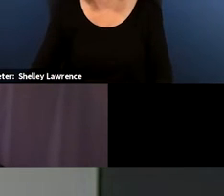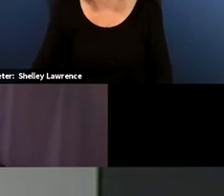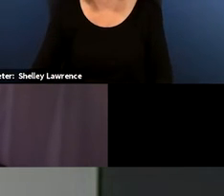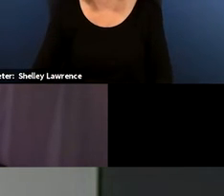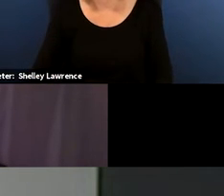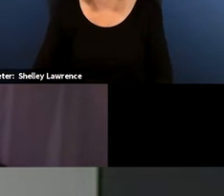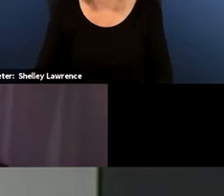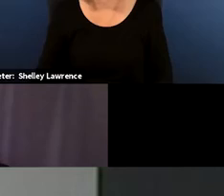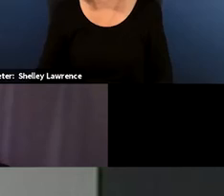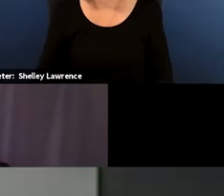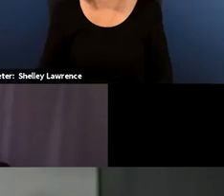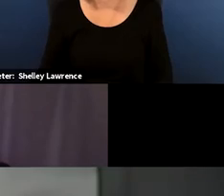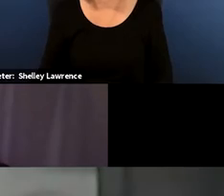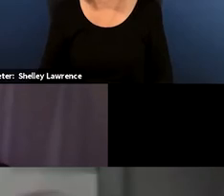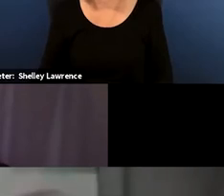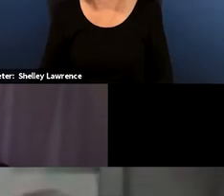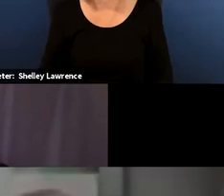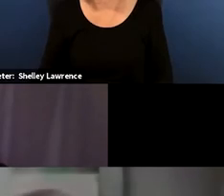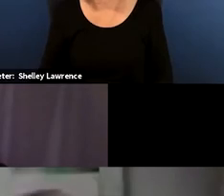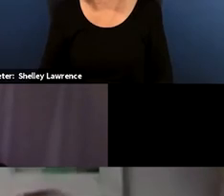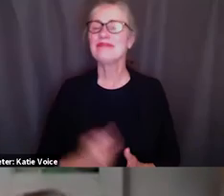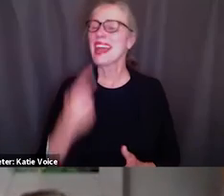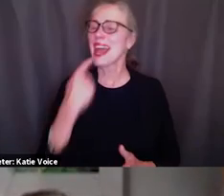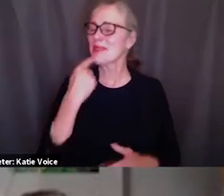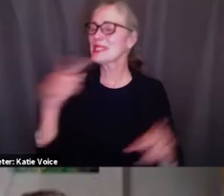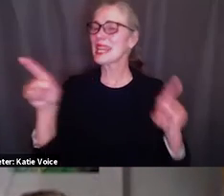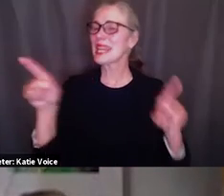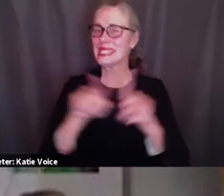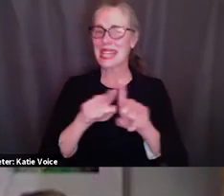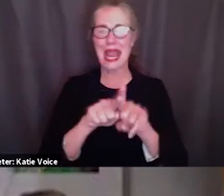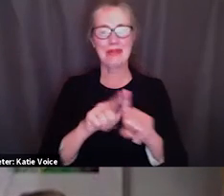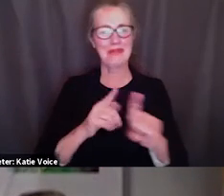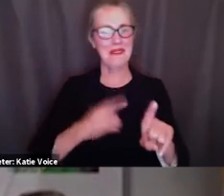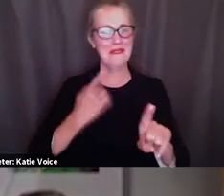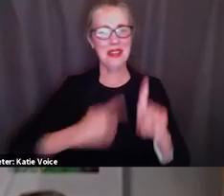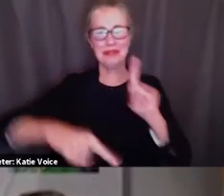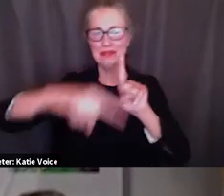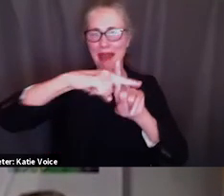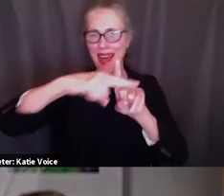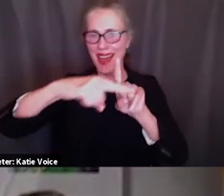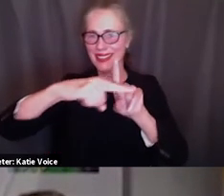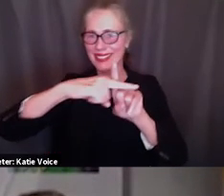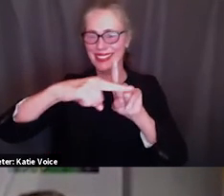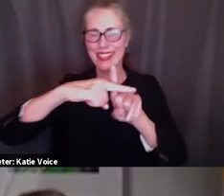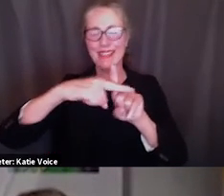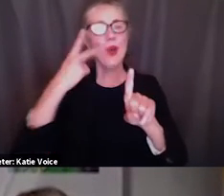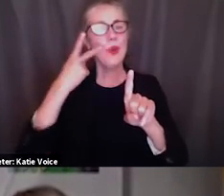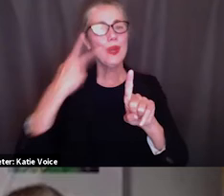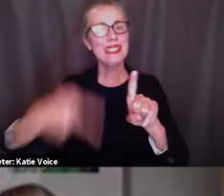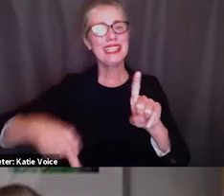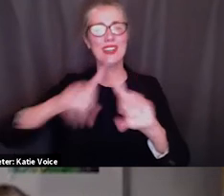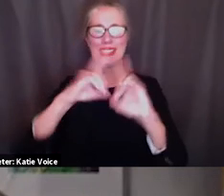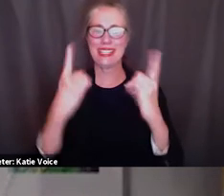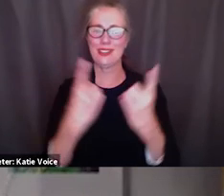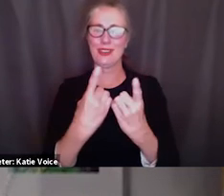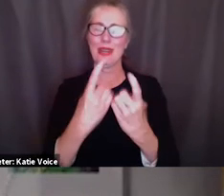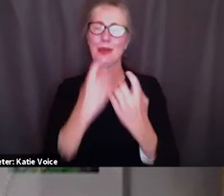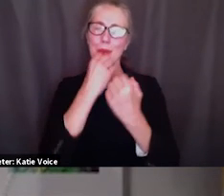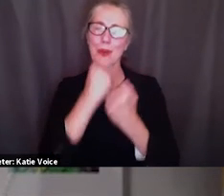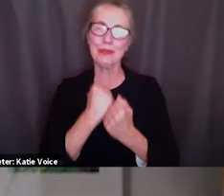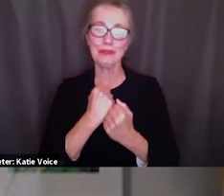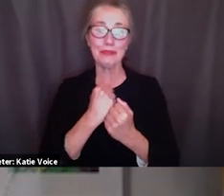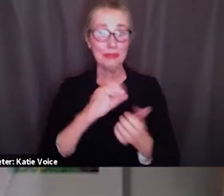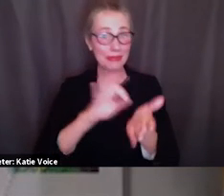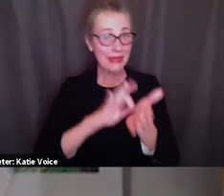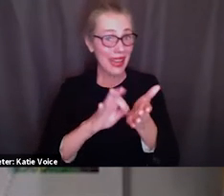Gracias. Bien, voy a reiterar muchas de la misma positividad que vemos en este distrito. Y si alguien más